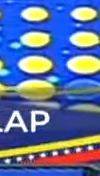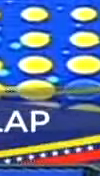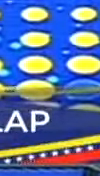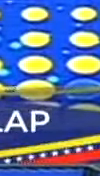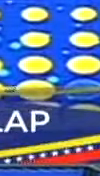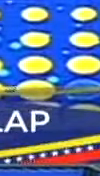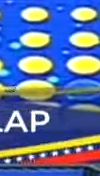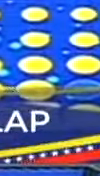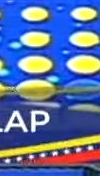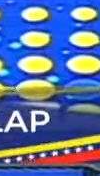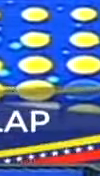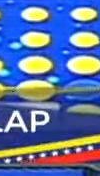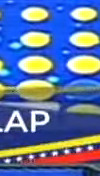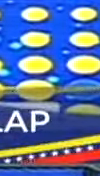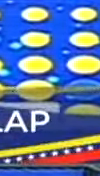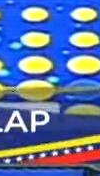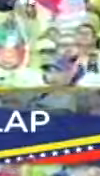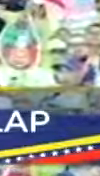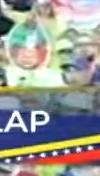Guárico!